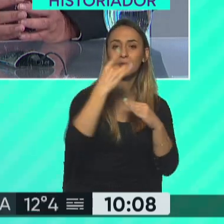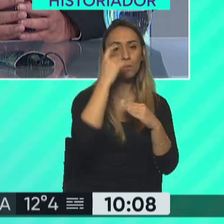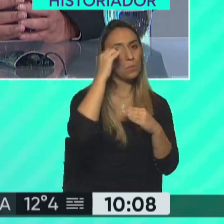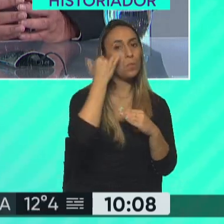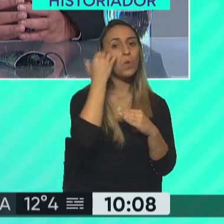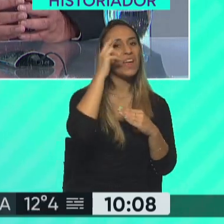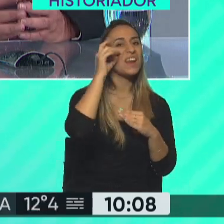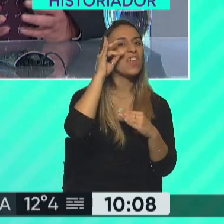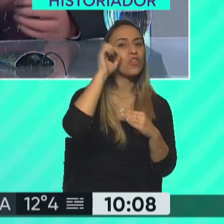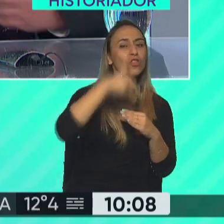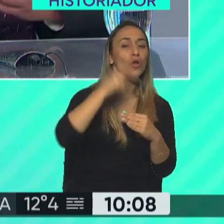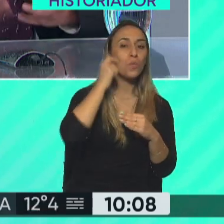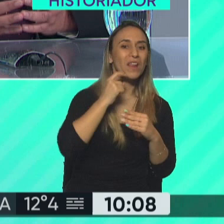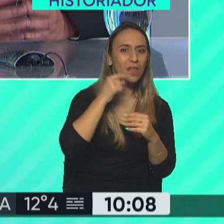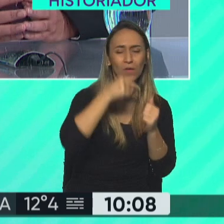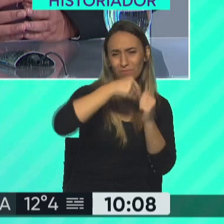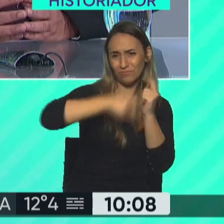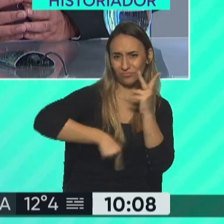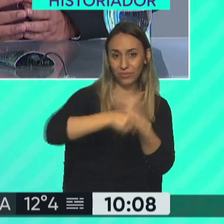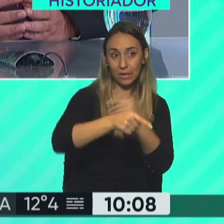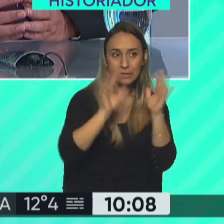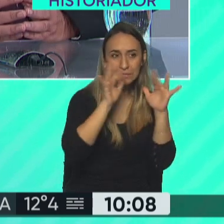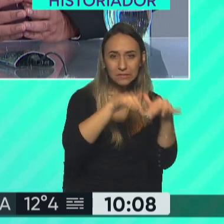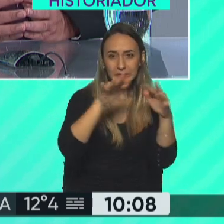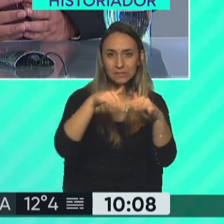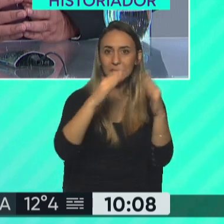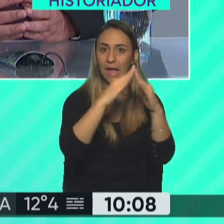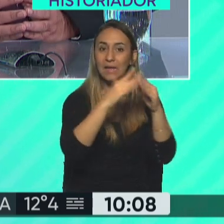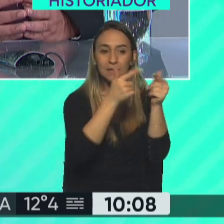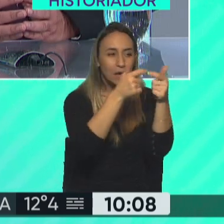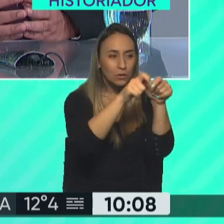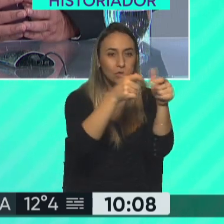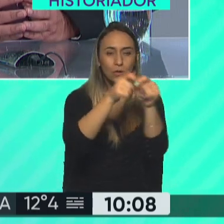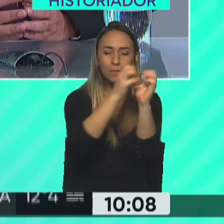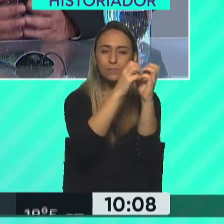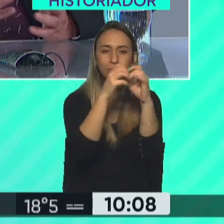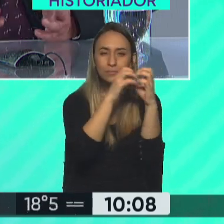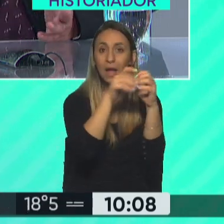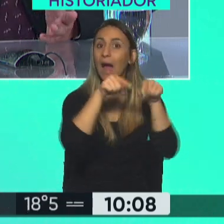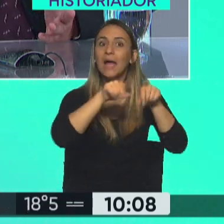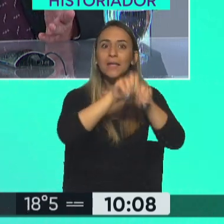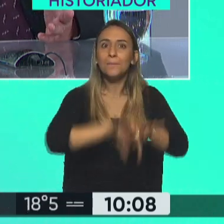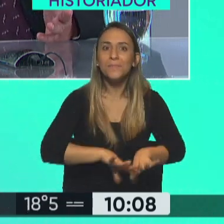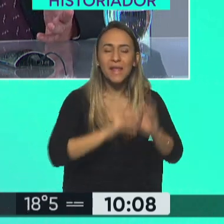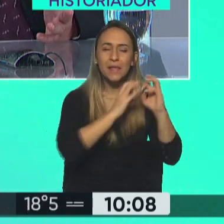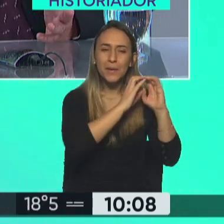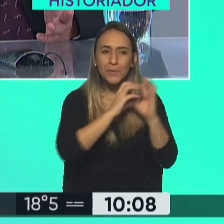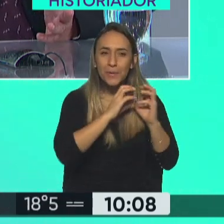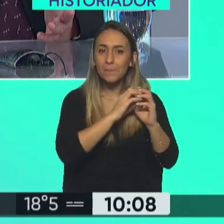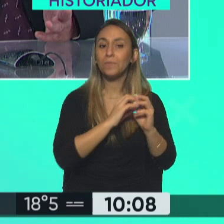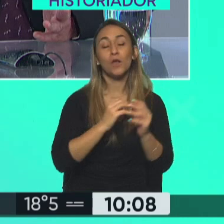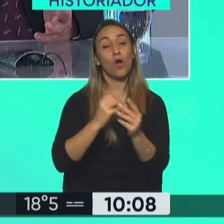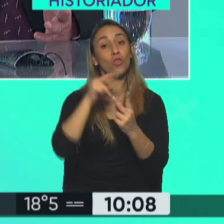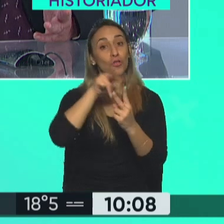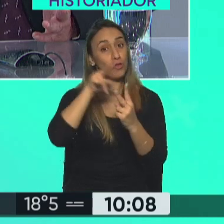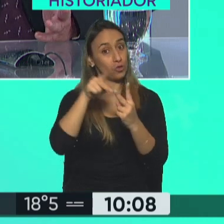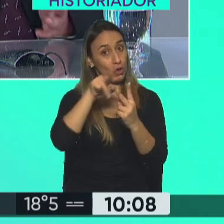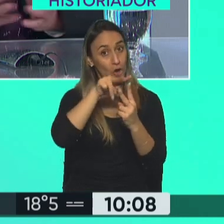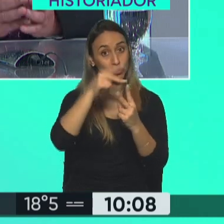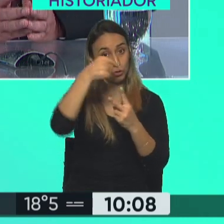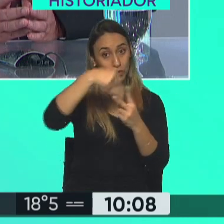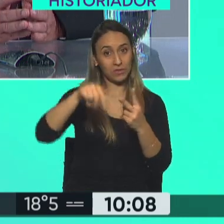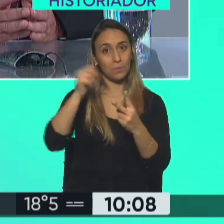Rodríguez Peña, y ahí empieza, digamos, a pergeniarse el movimiento, ¿no? Pero había dos factores que eran necesarios para que